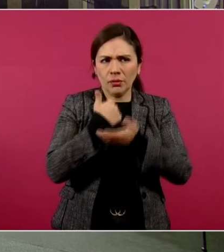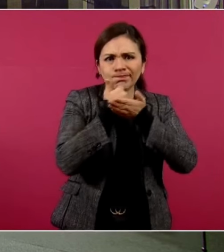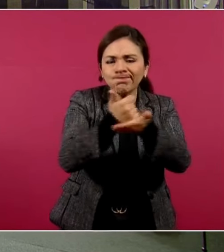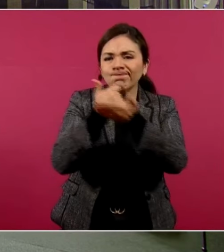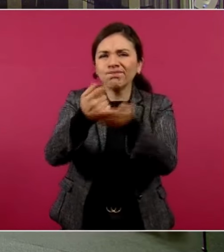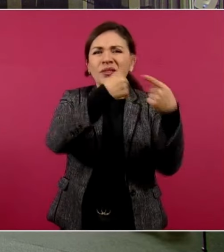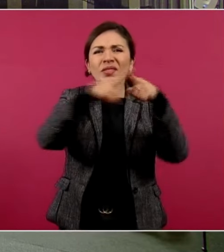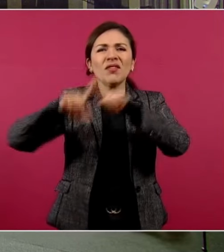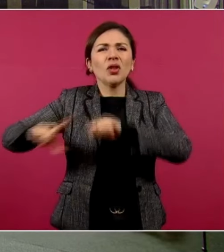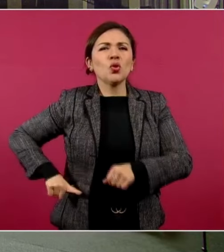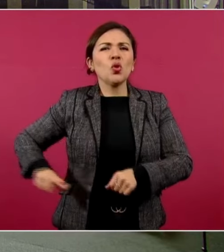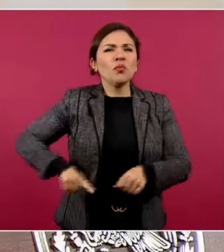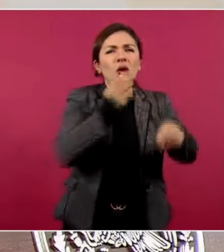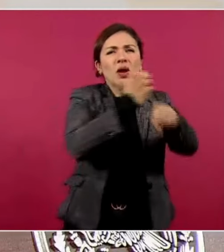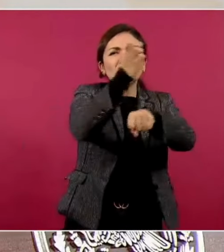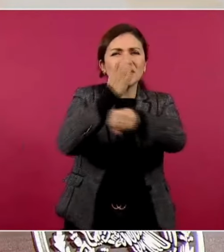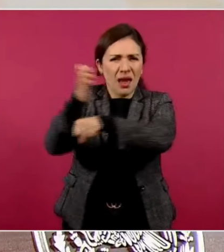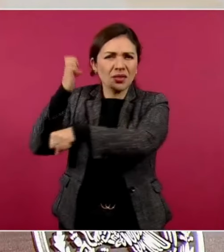estatales,